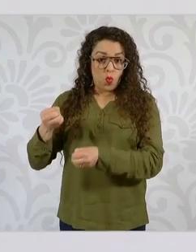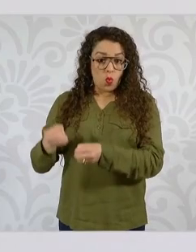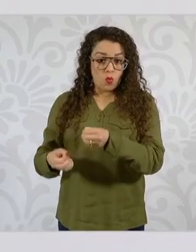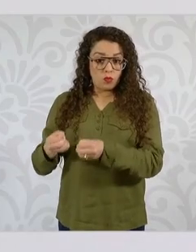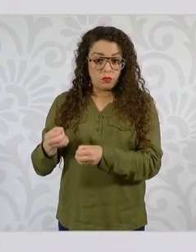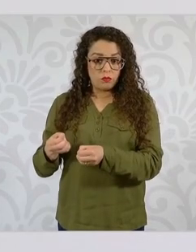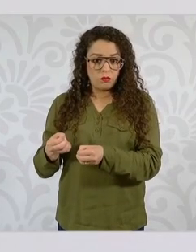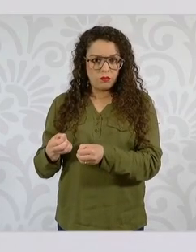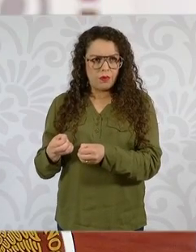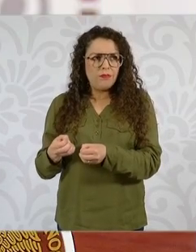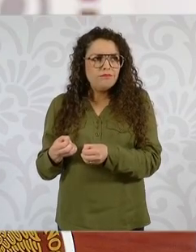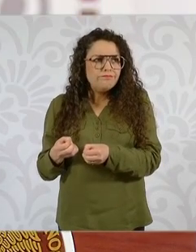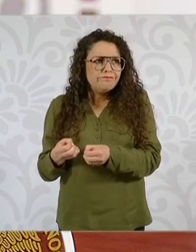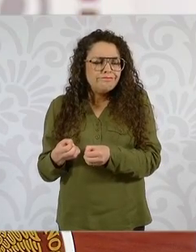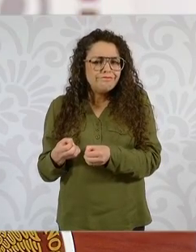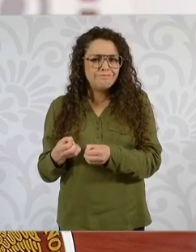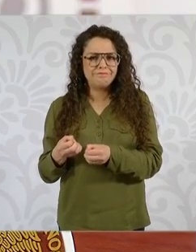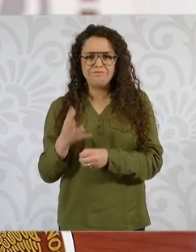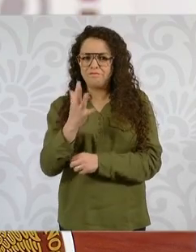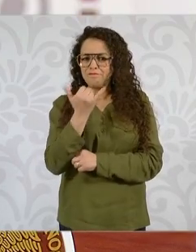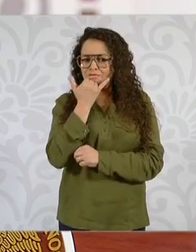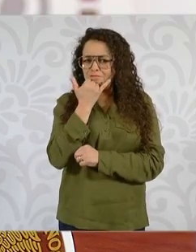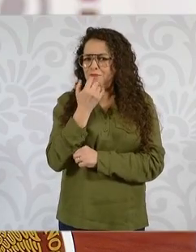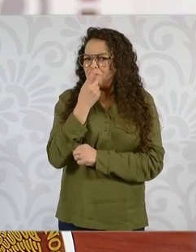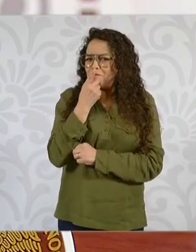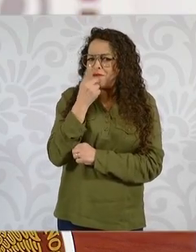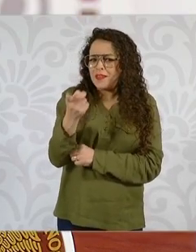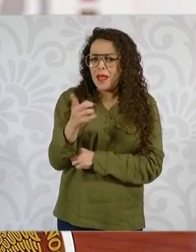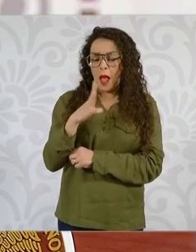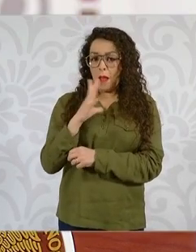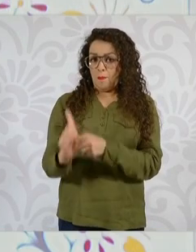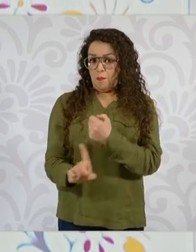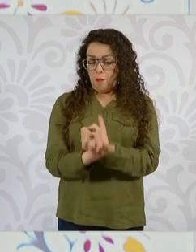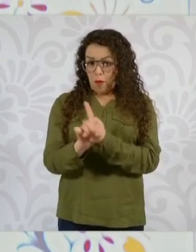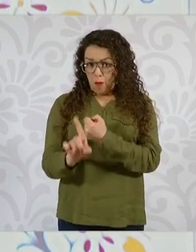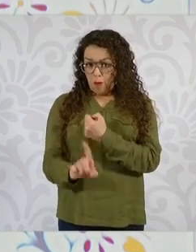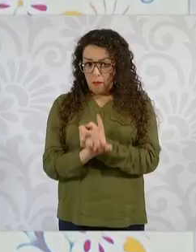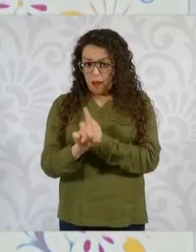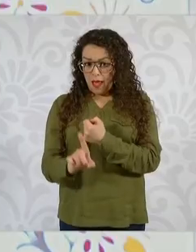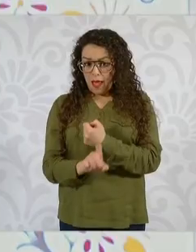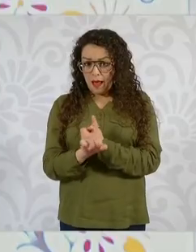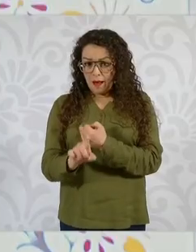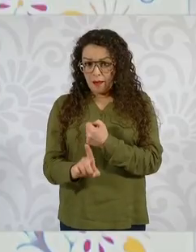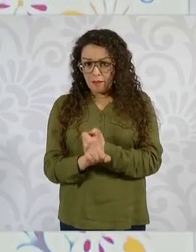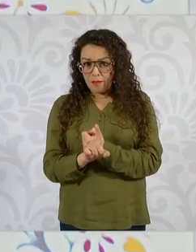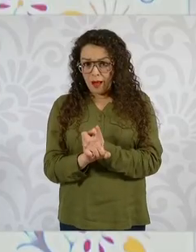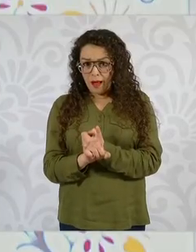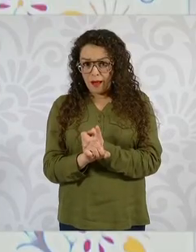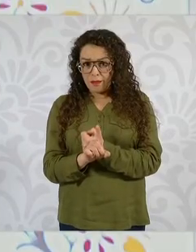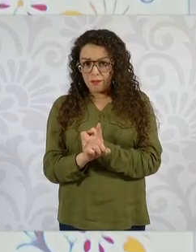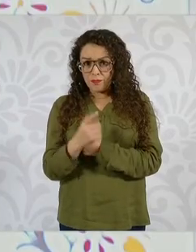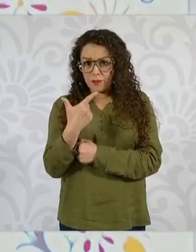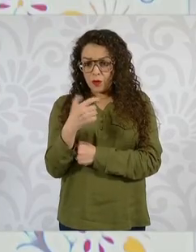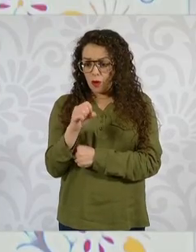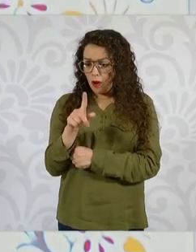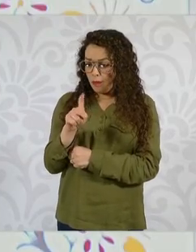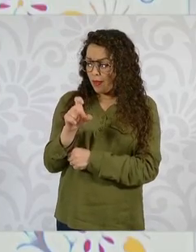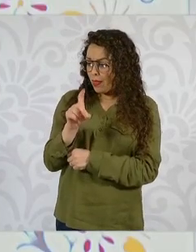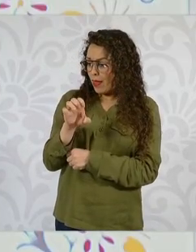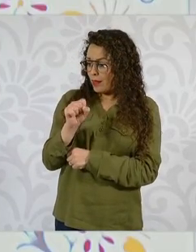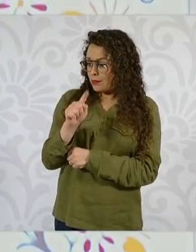ahora resulta que hay un problema de una este un golpe de estado yo no lo veo